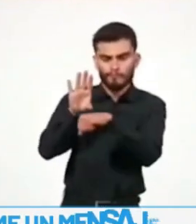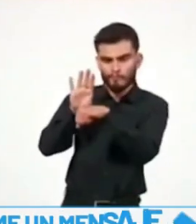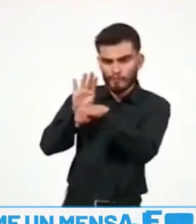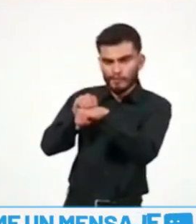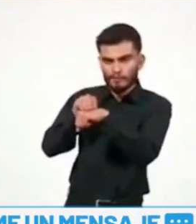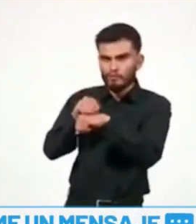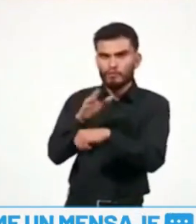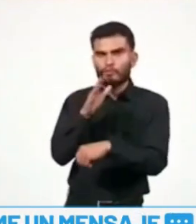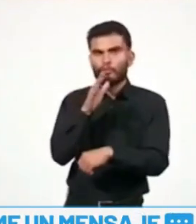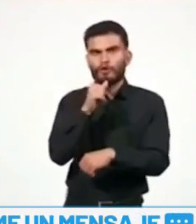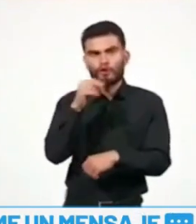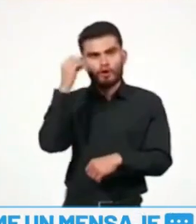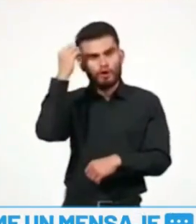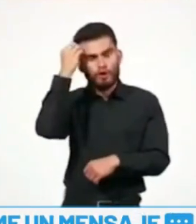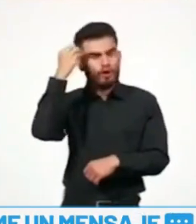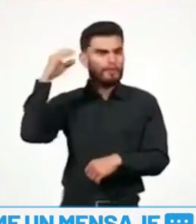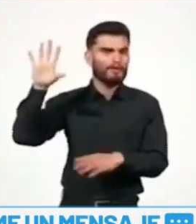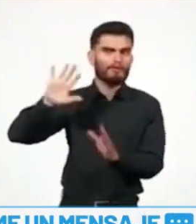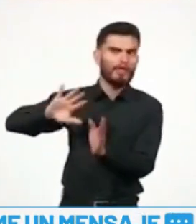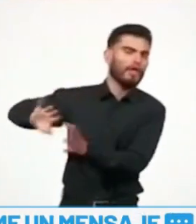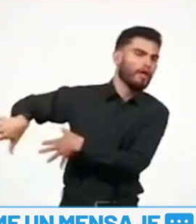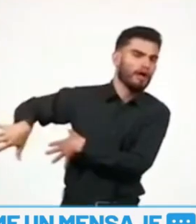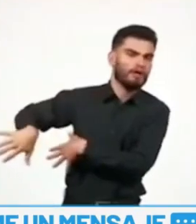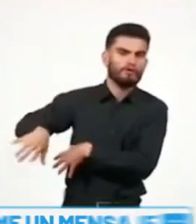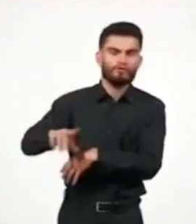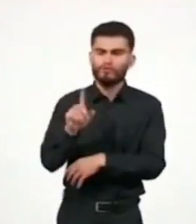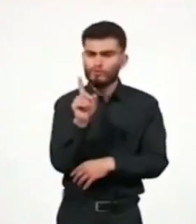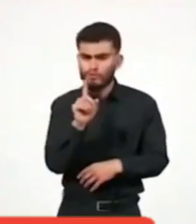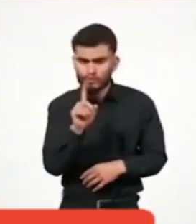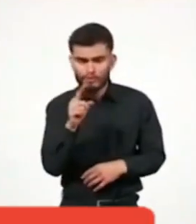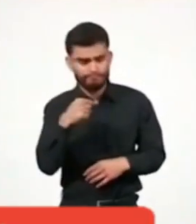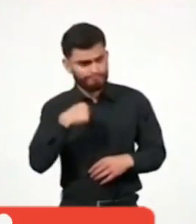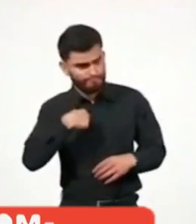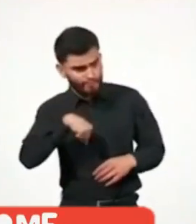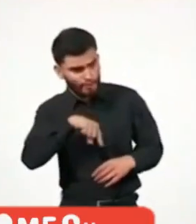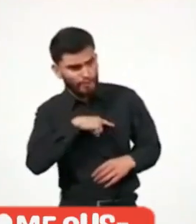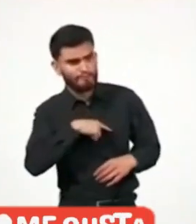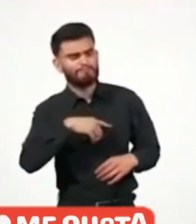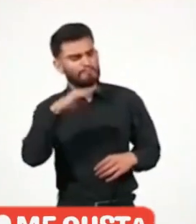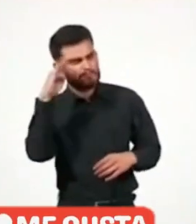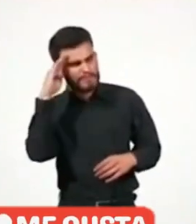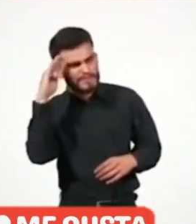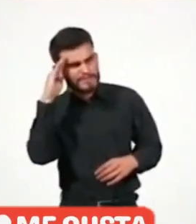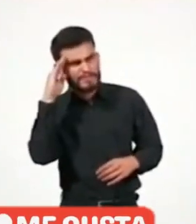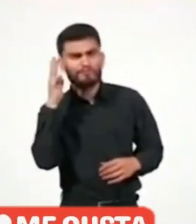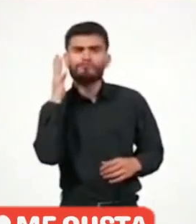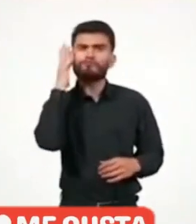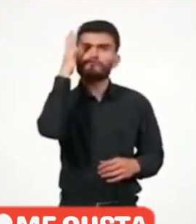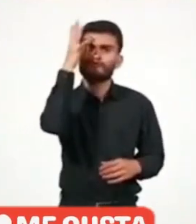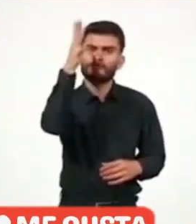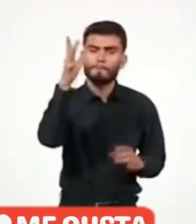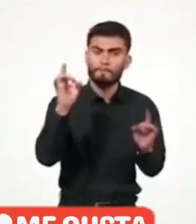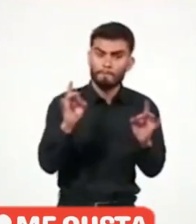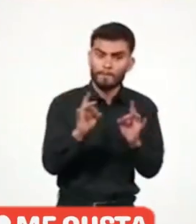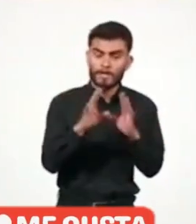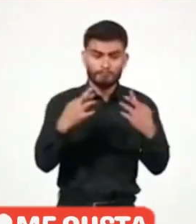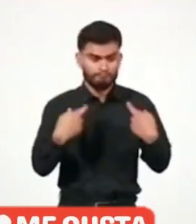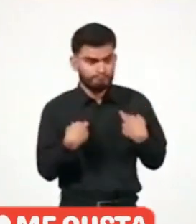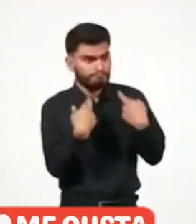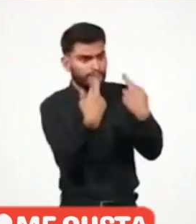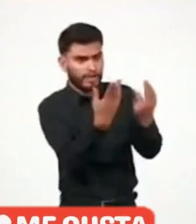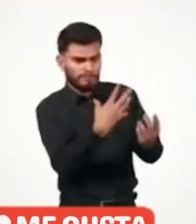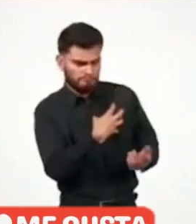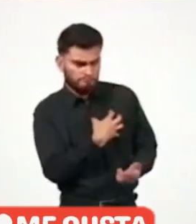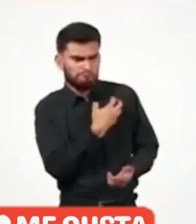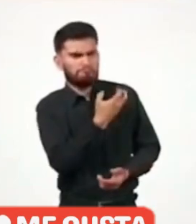dejar pasar como una reflexión de que todos podemos donar en algún momento nuestros órganos y podemos darle